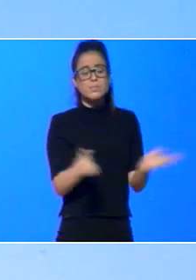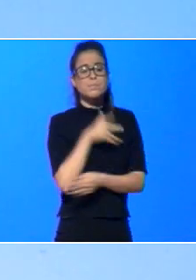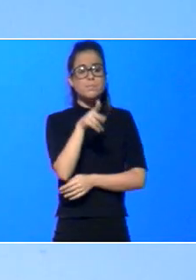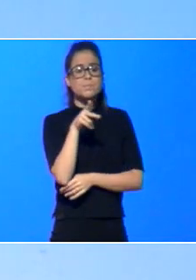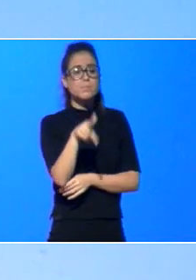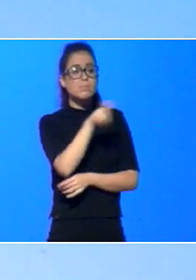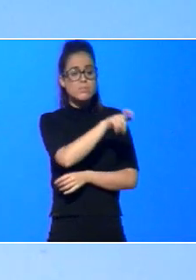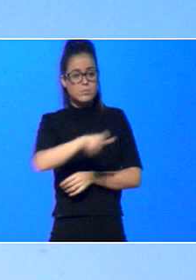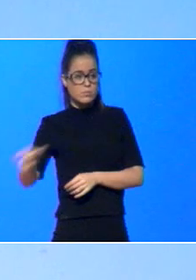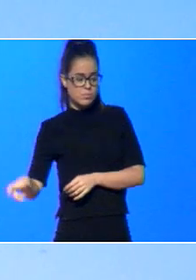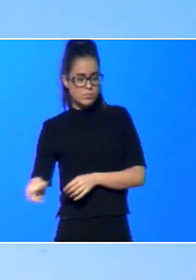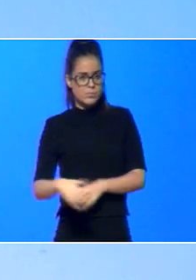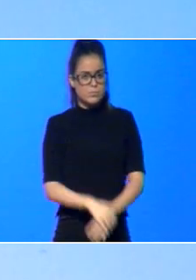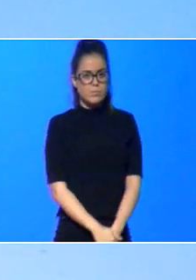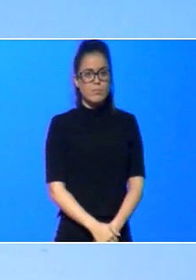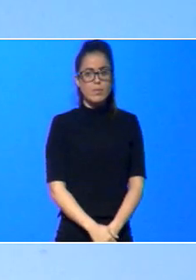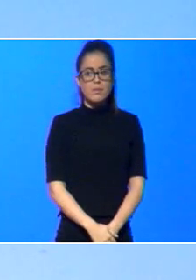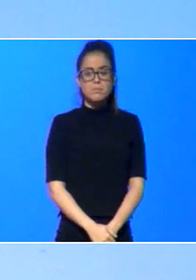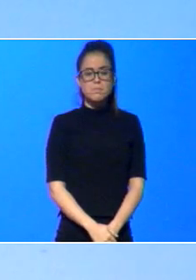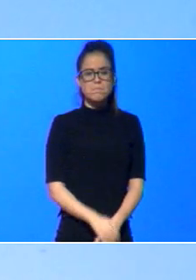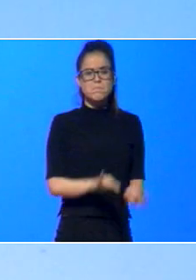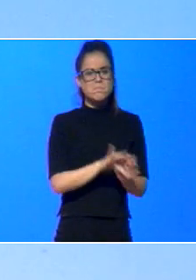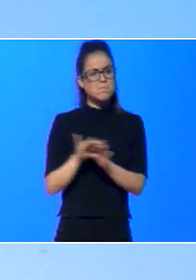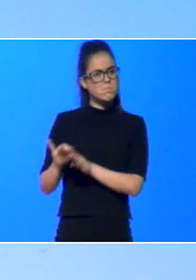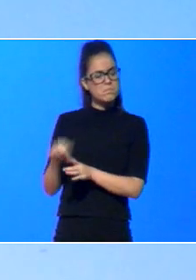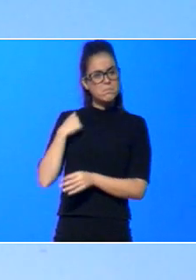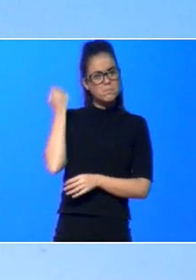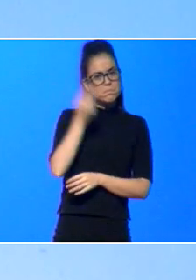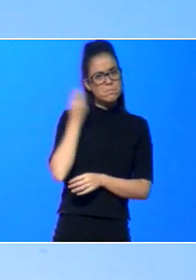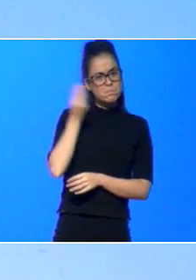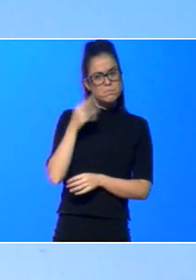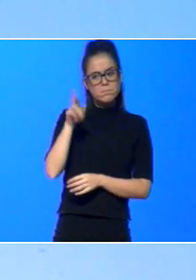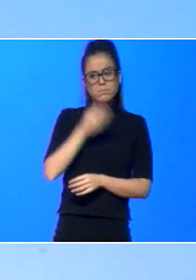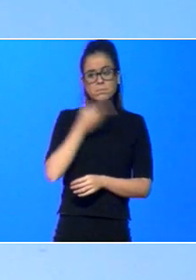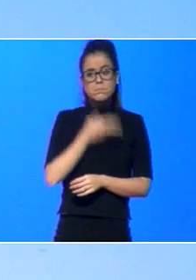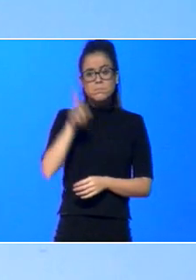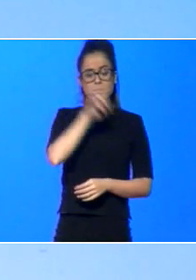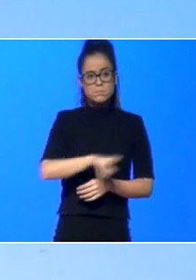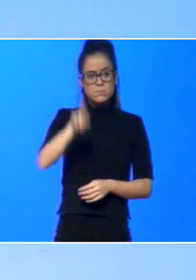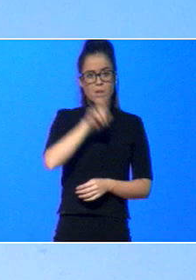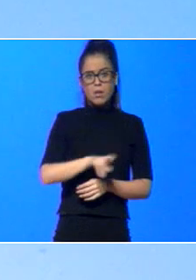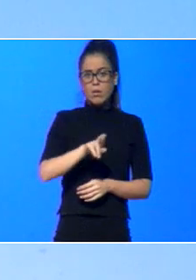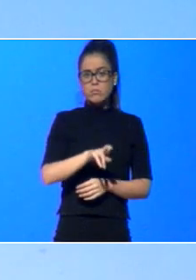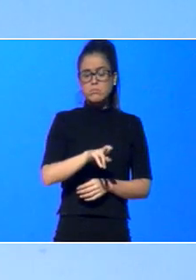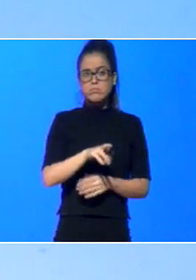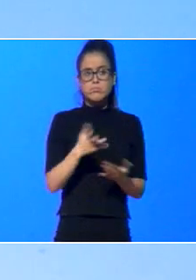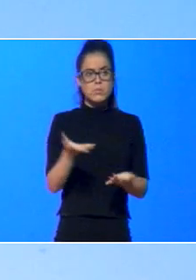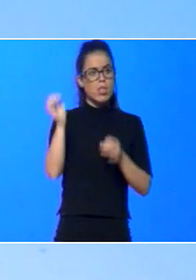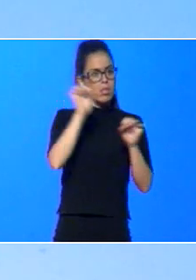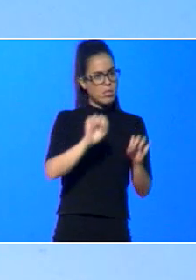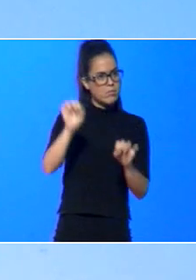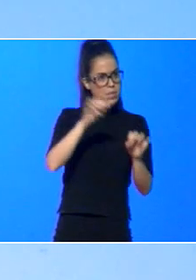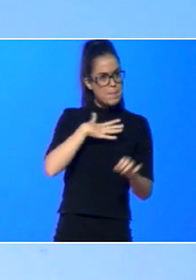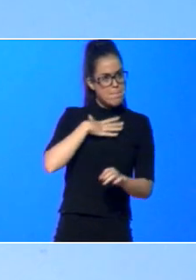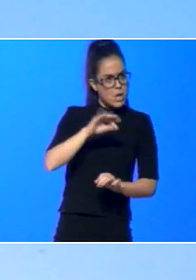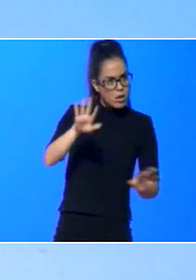los diferentes estados a pesar de ello Yo creo que es importante subrayar que también es posible defender y yo siempre